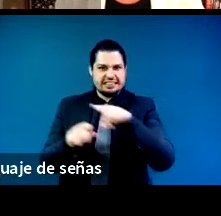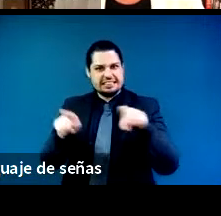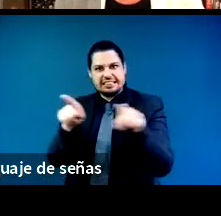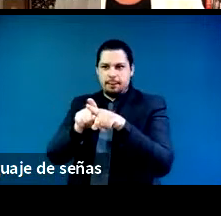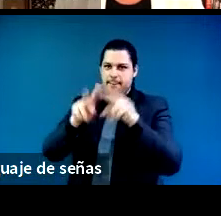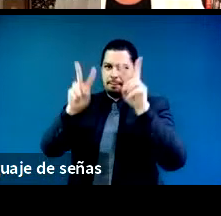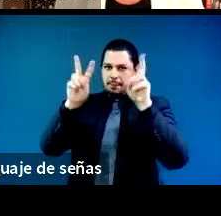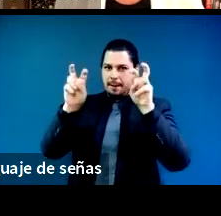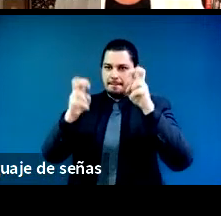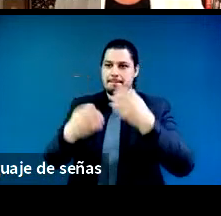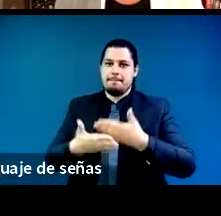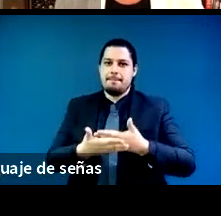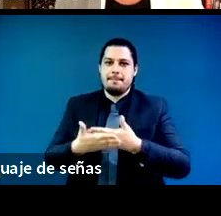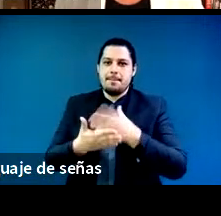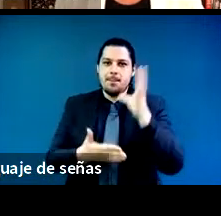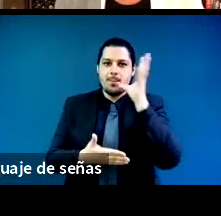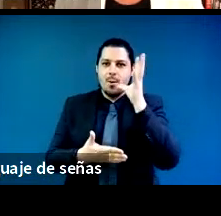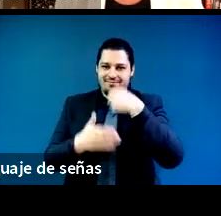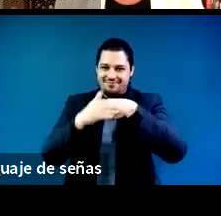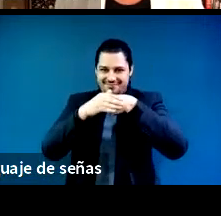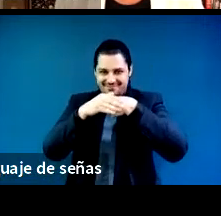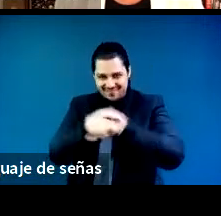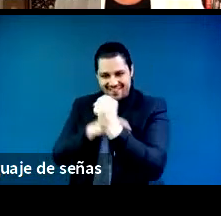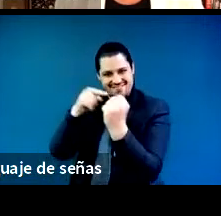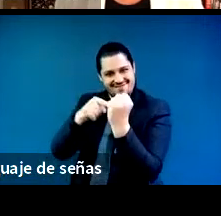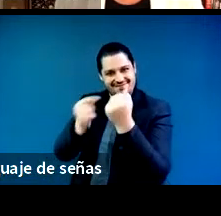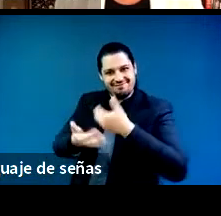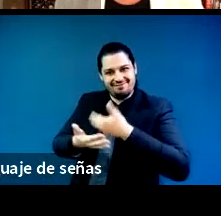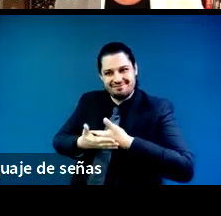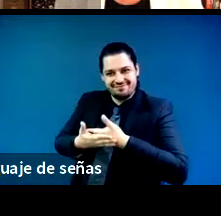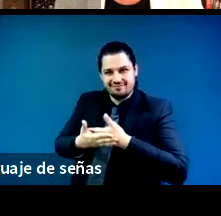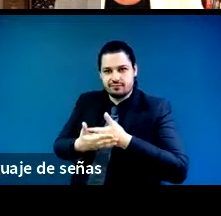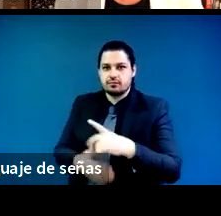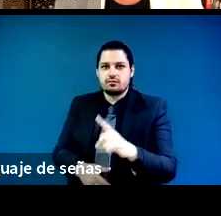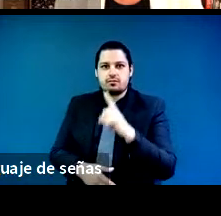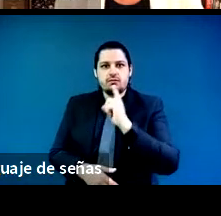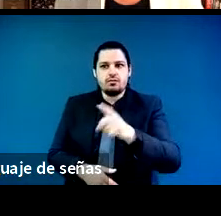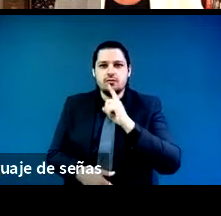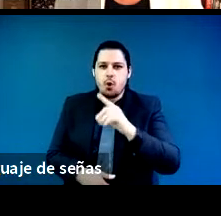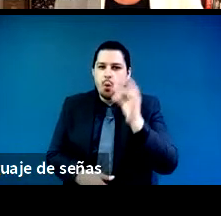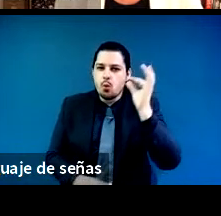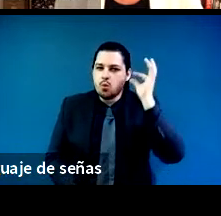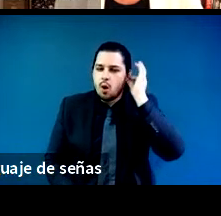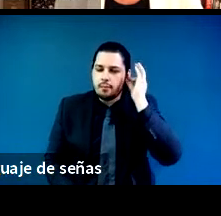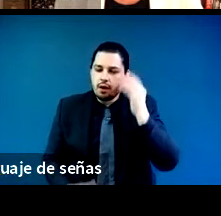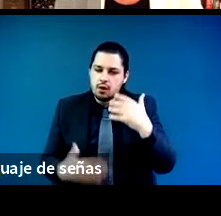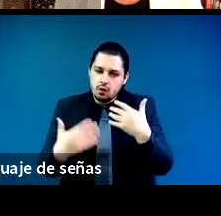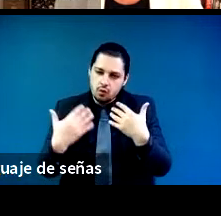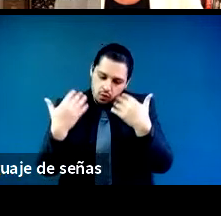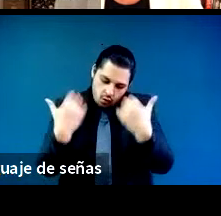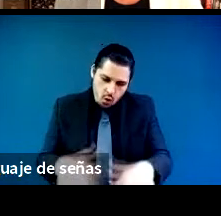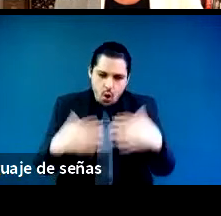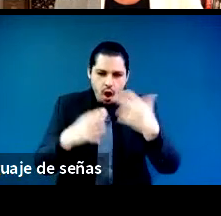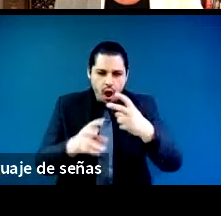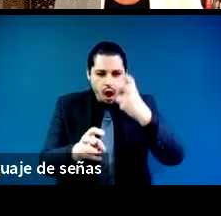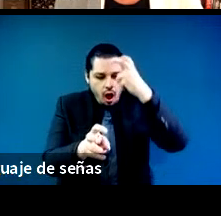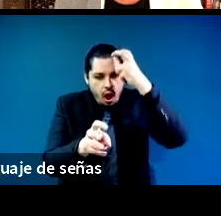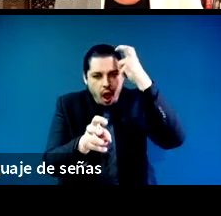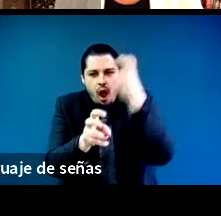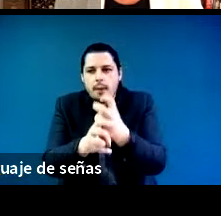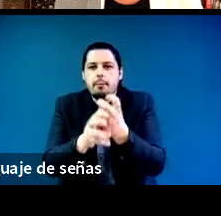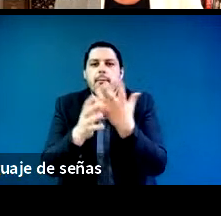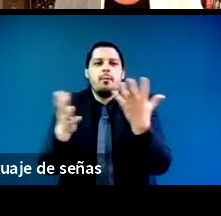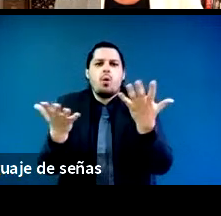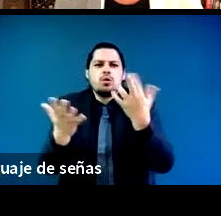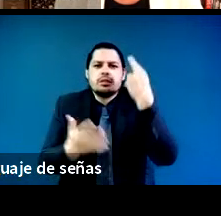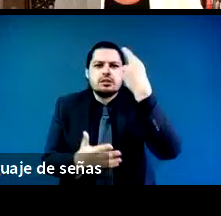verdad que a las mujeres nos desafía de manera muy fuerte, porque todavía nuestra